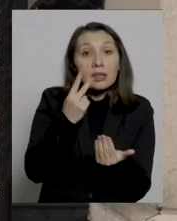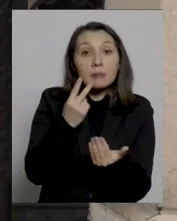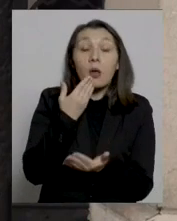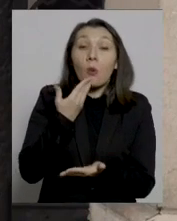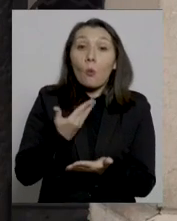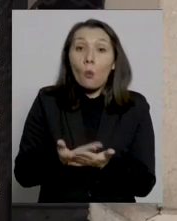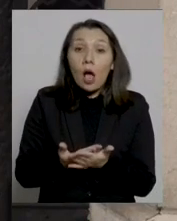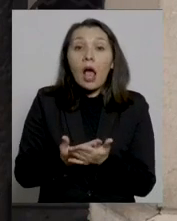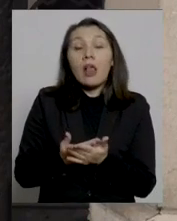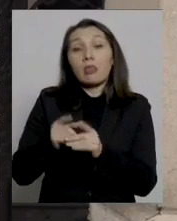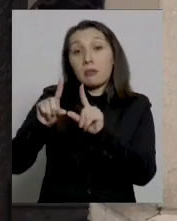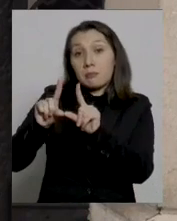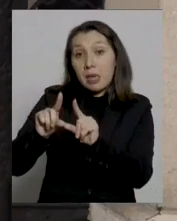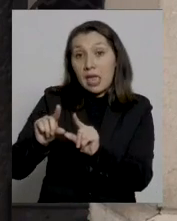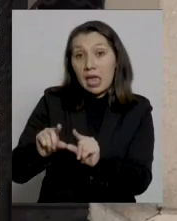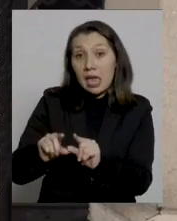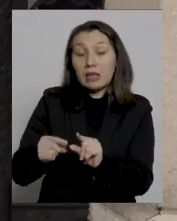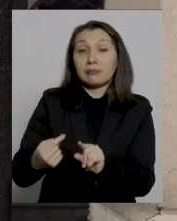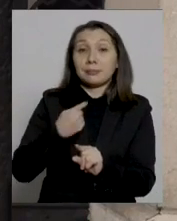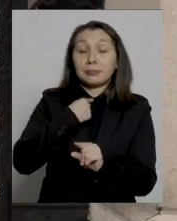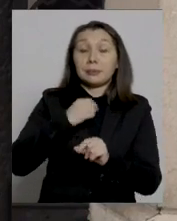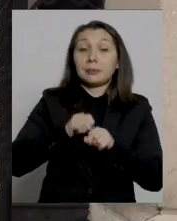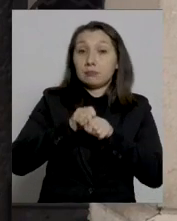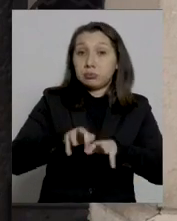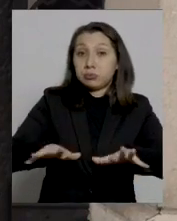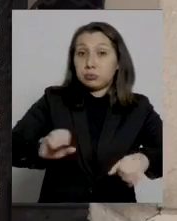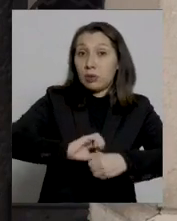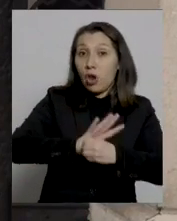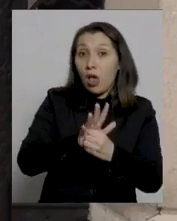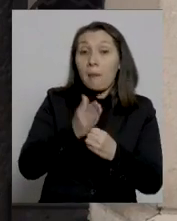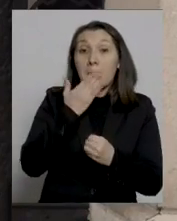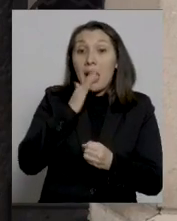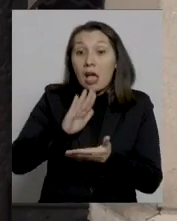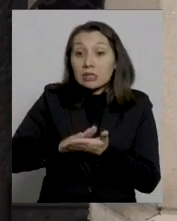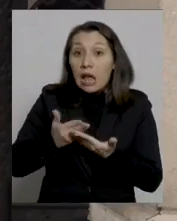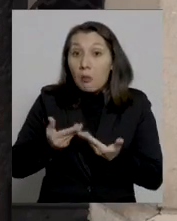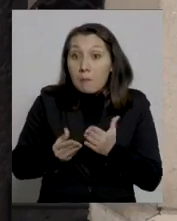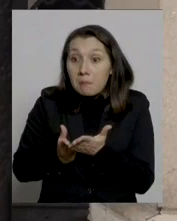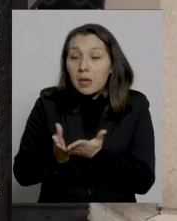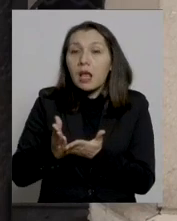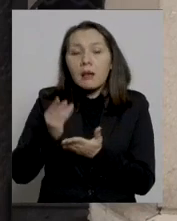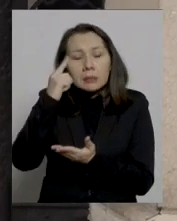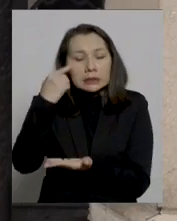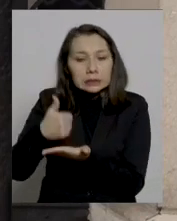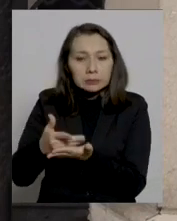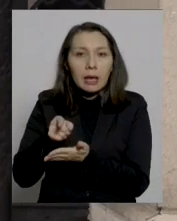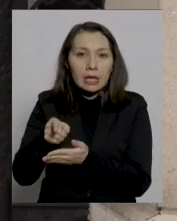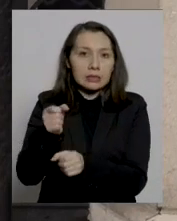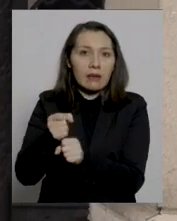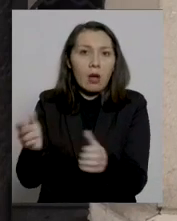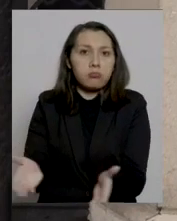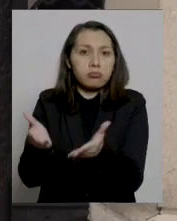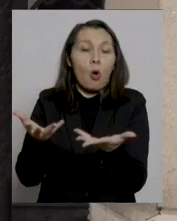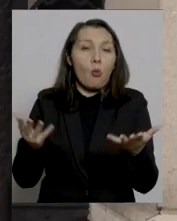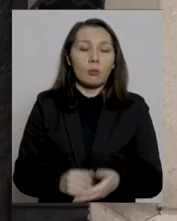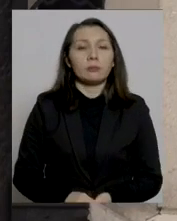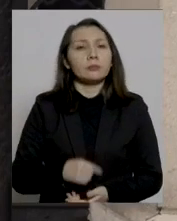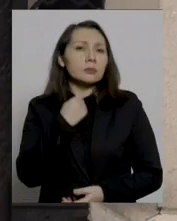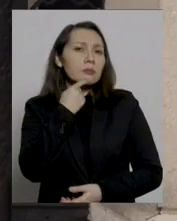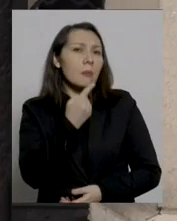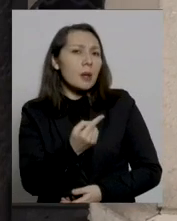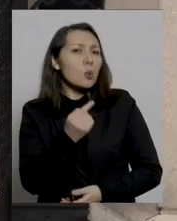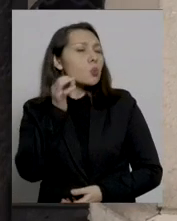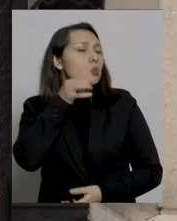que se reduzca el efecto de la pandemia y mejoren las condiciones sanitarias, tenemos que empezar a trabajar desde ya en ello. Pero no se ha analizado